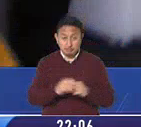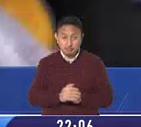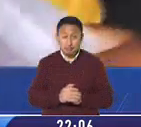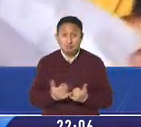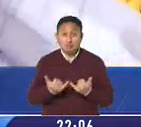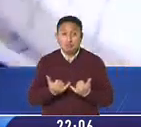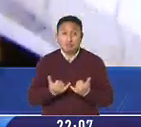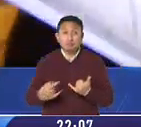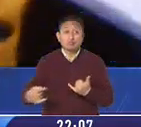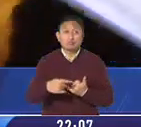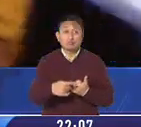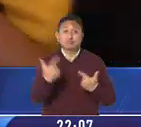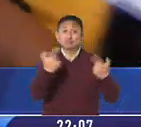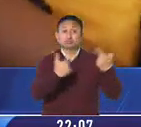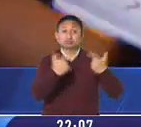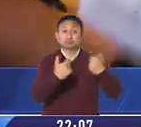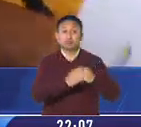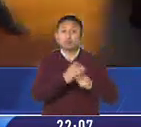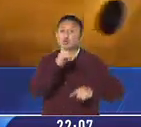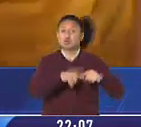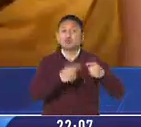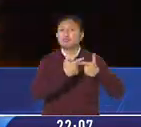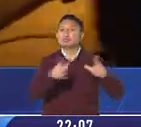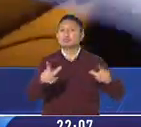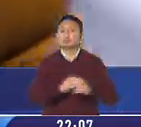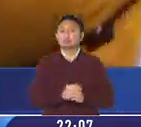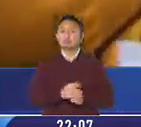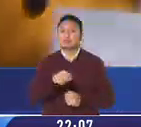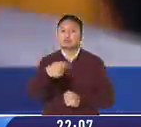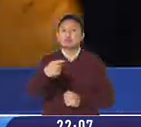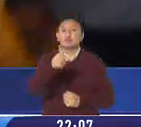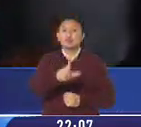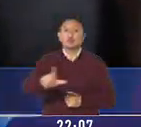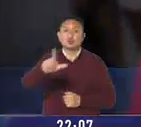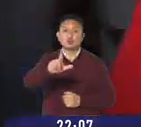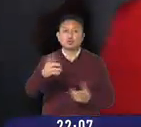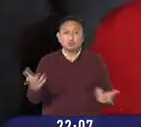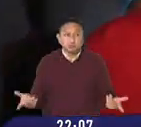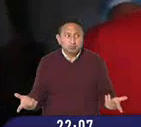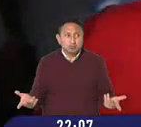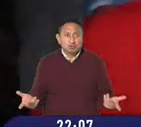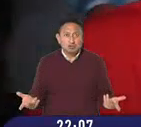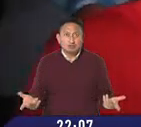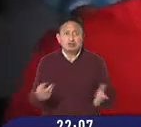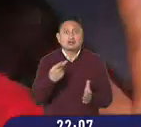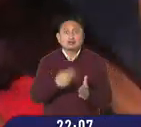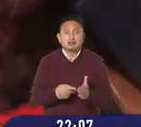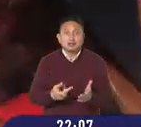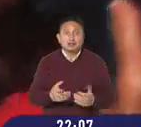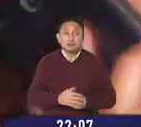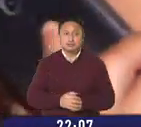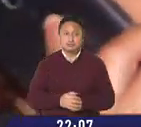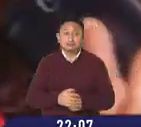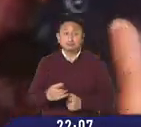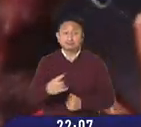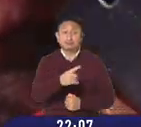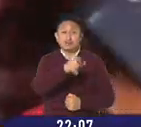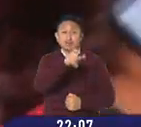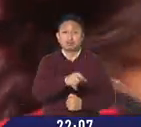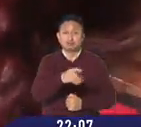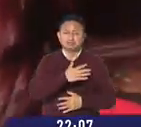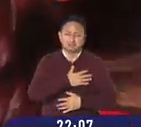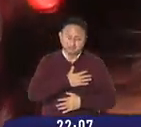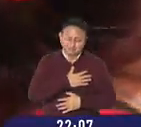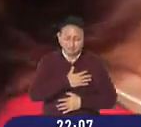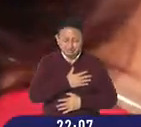ahora que ha habido esta balacera no pueden entregarlo, que esperemos hasta el día lunes. Imagínense usted, hasta el día lunes, ¿qué puede pasar? Esto provoca el llanto